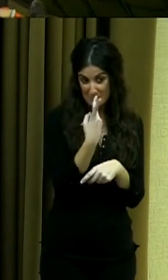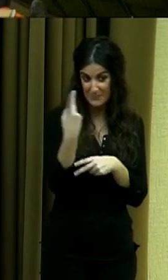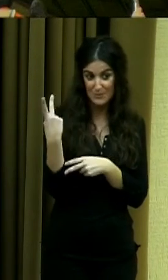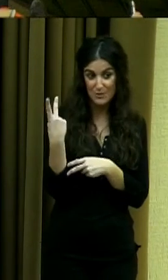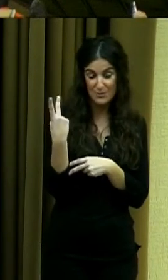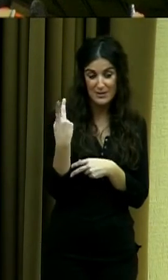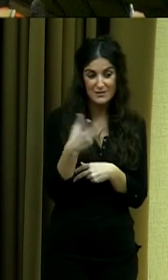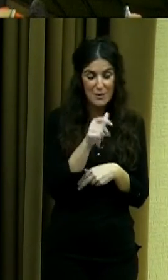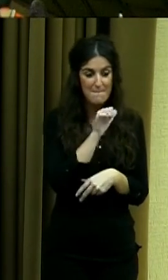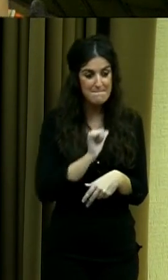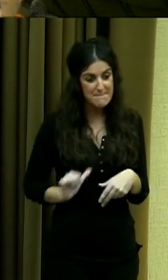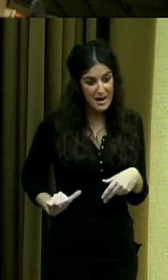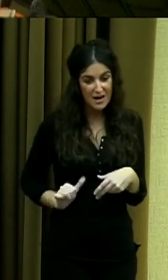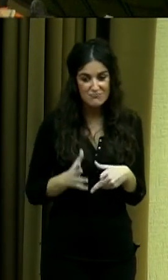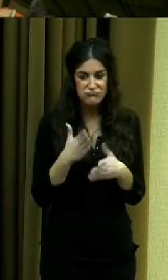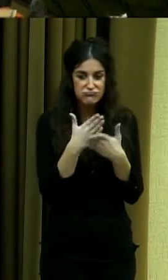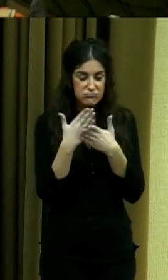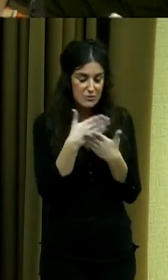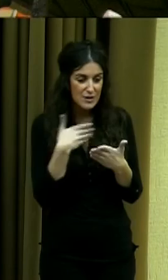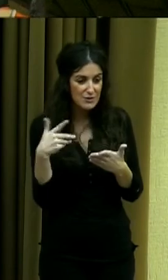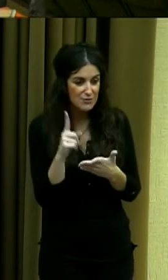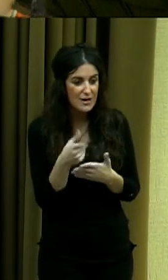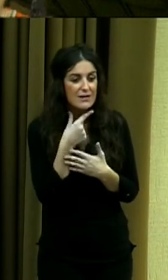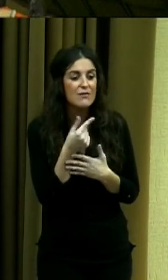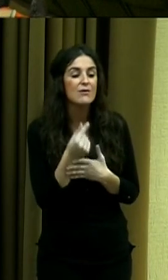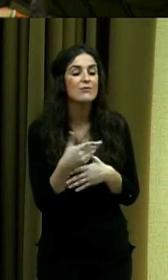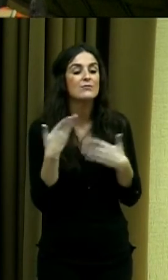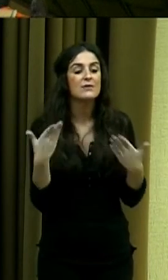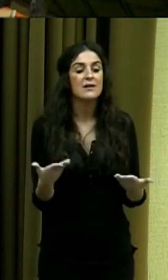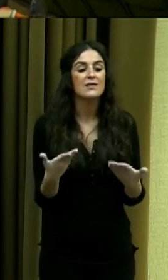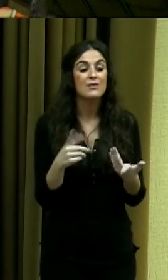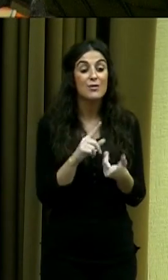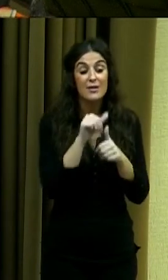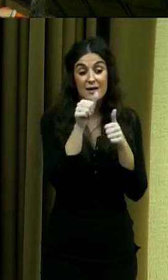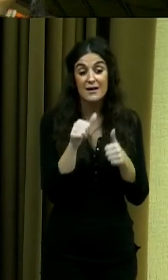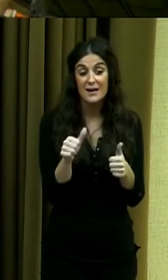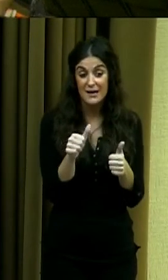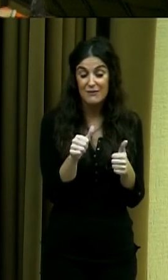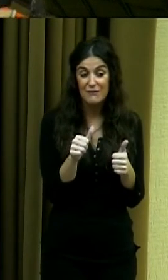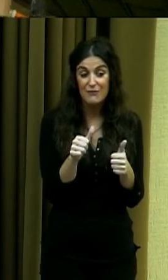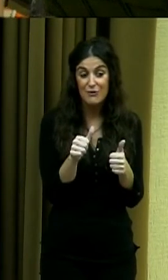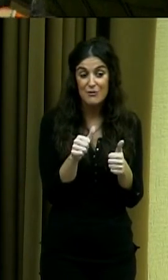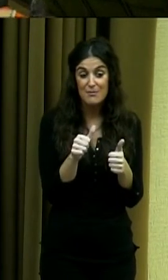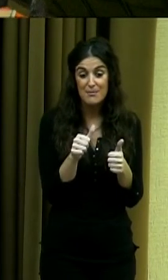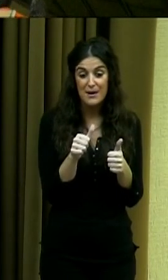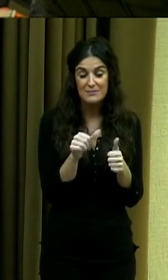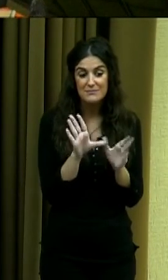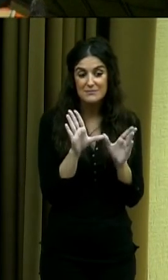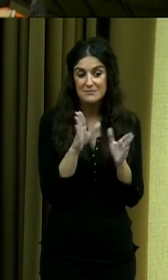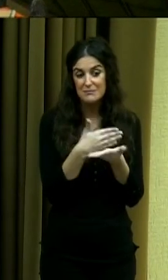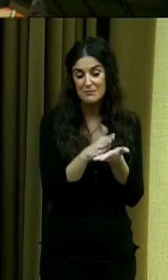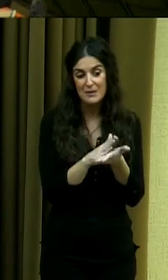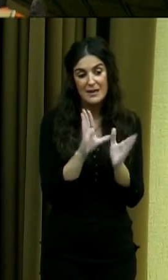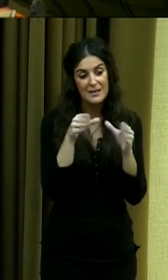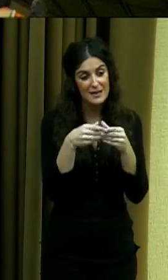es vago, que no quiere, que no le gusta, que... Entonces, la forma pues sería a través del equipo de